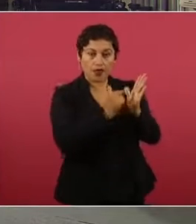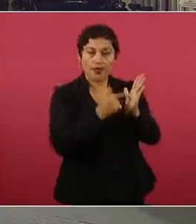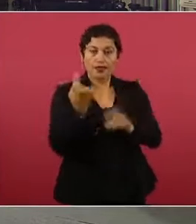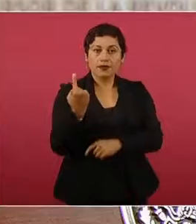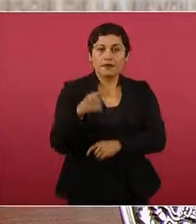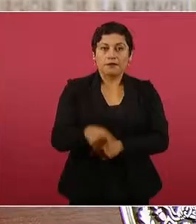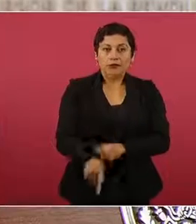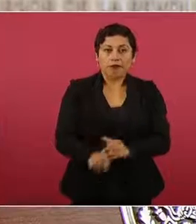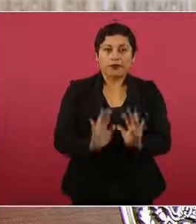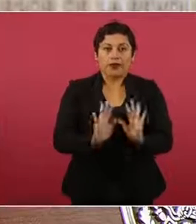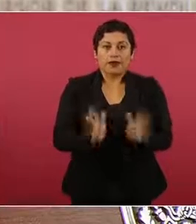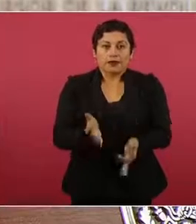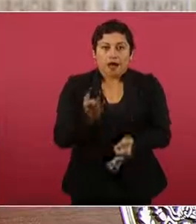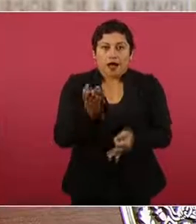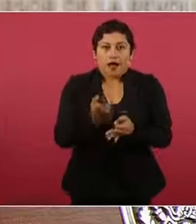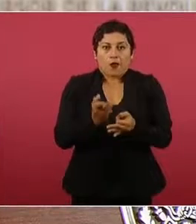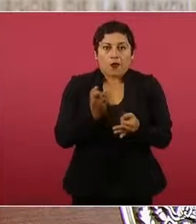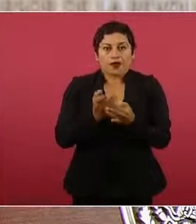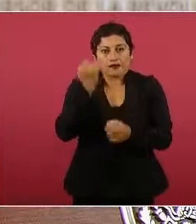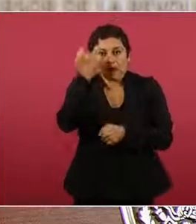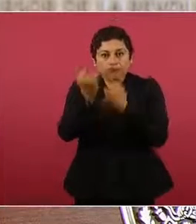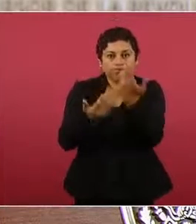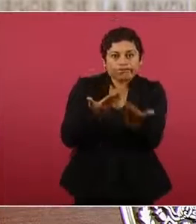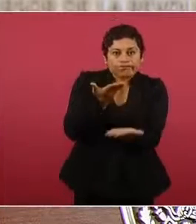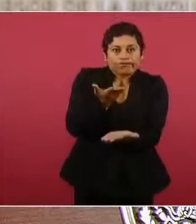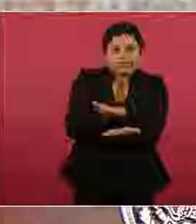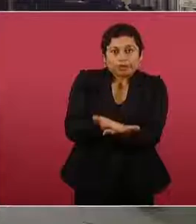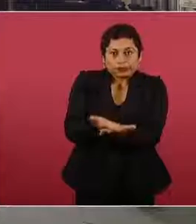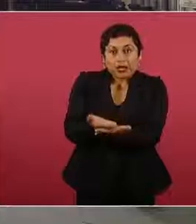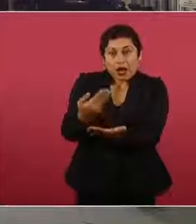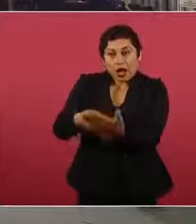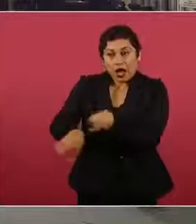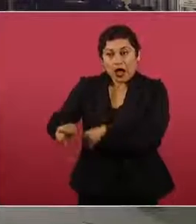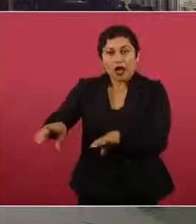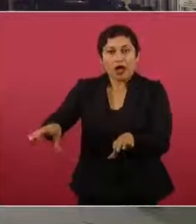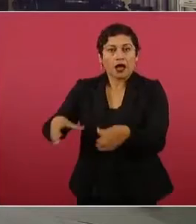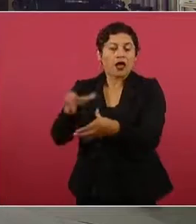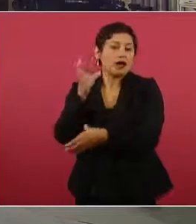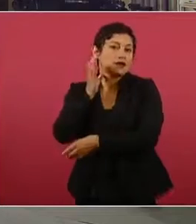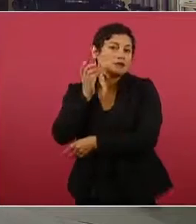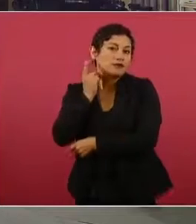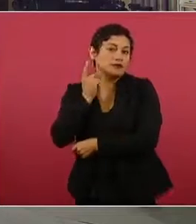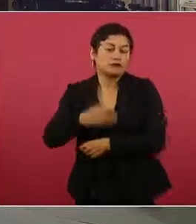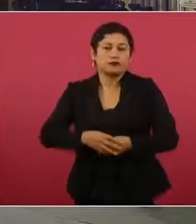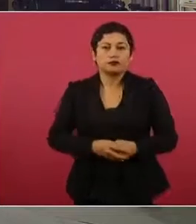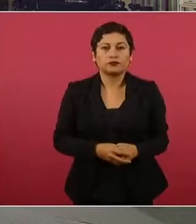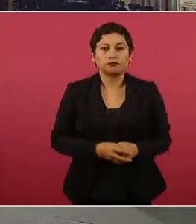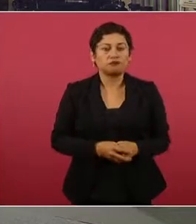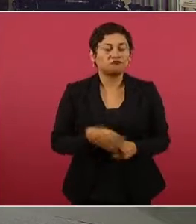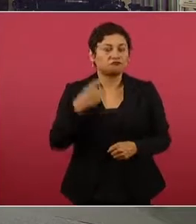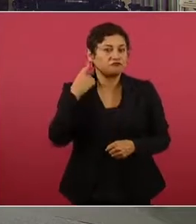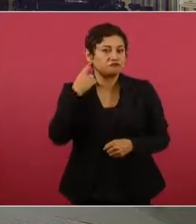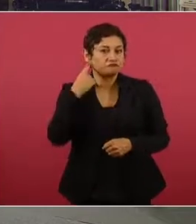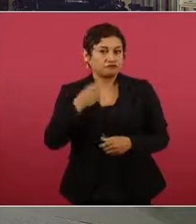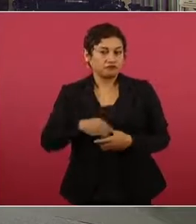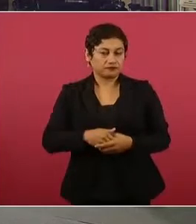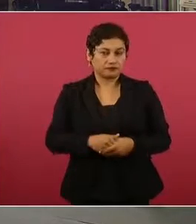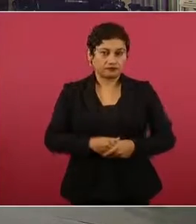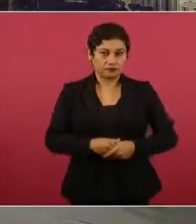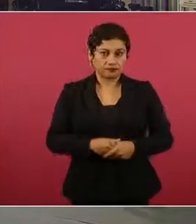ya un anteproyecto al Congreso. ¿Cuándo deben renunciar los funcionarios que quieren participar en procesos